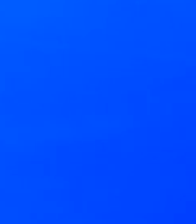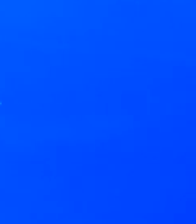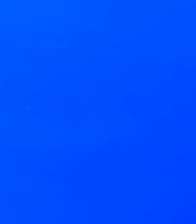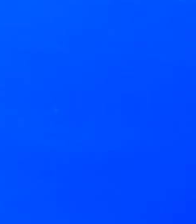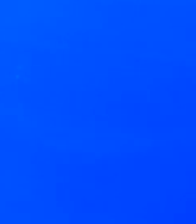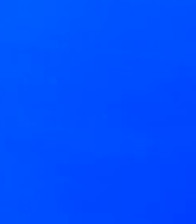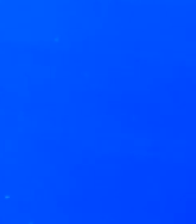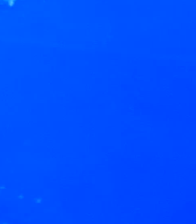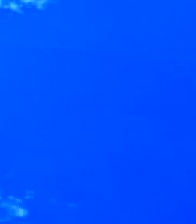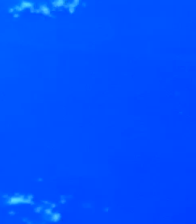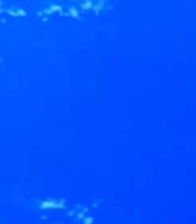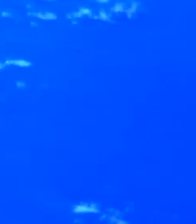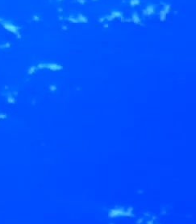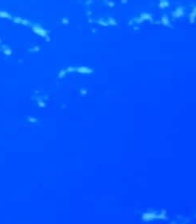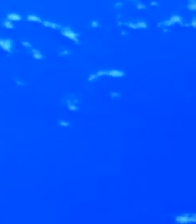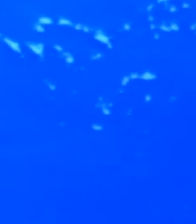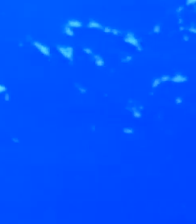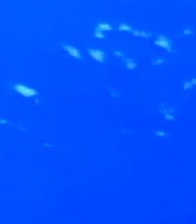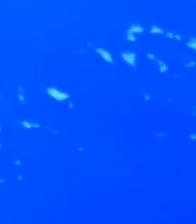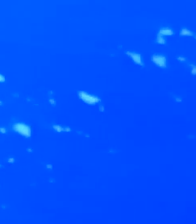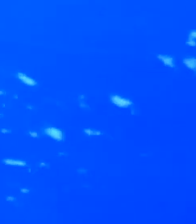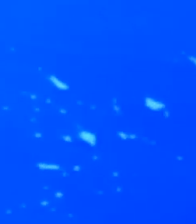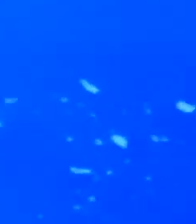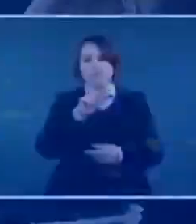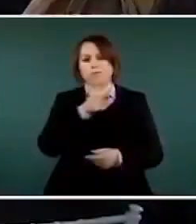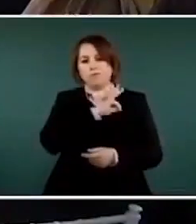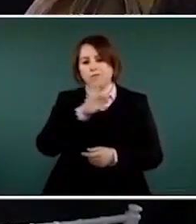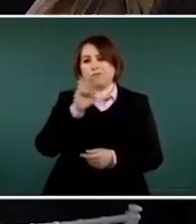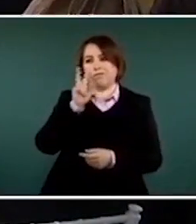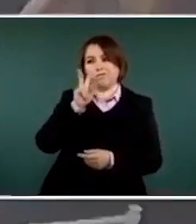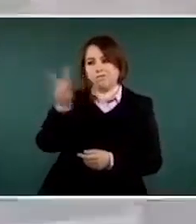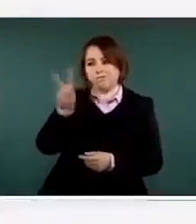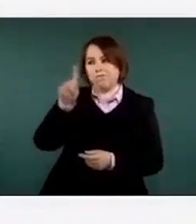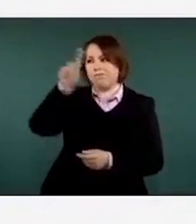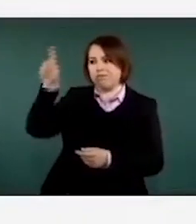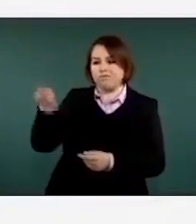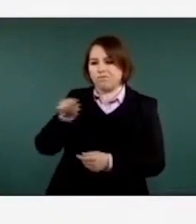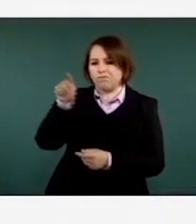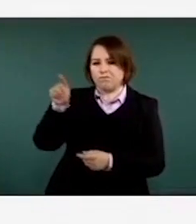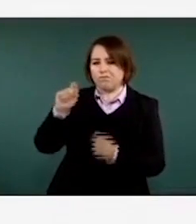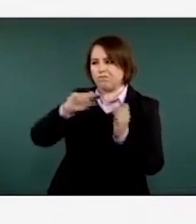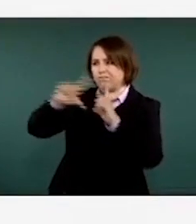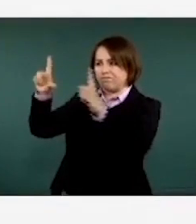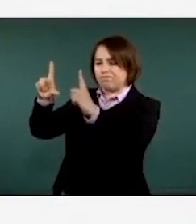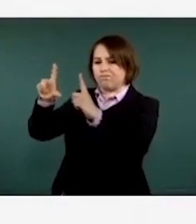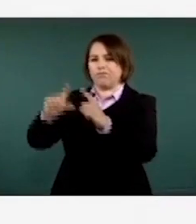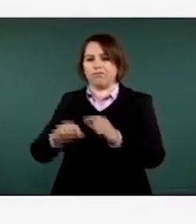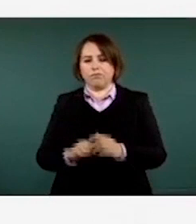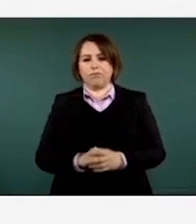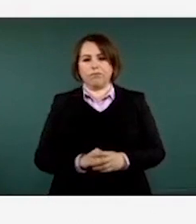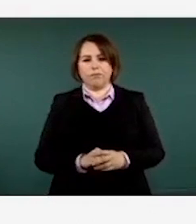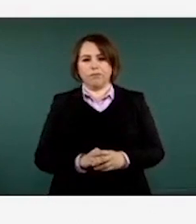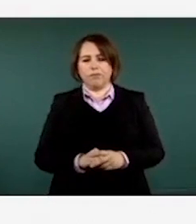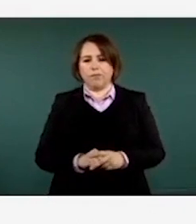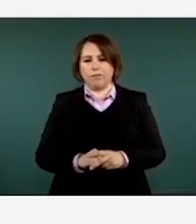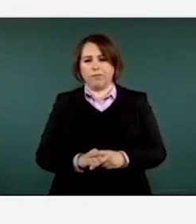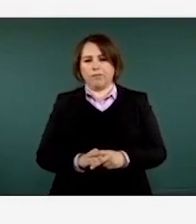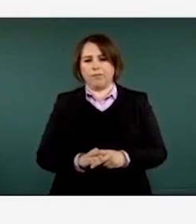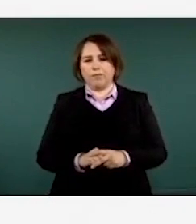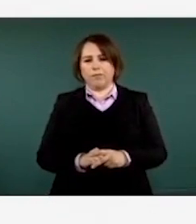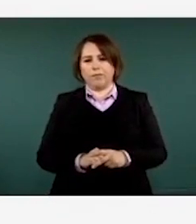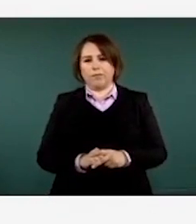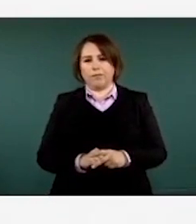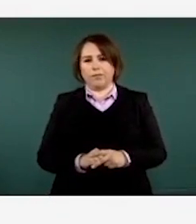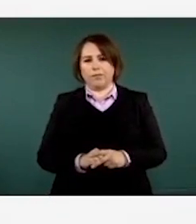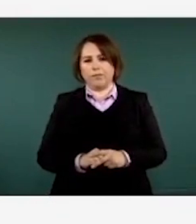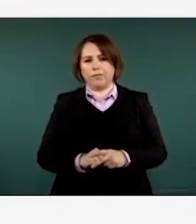diversos anuncios importantes para la región, sobre todo en materia de seguridad. Por su parte, Luis Crescencio Sandoval, titular de la Secretaría